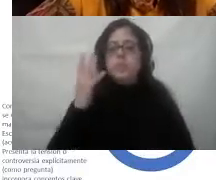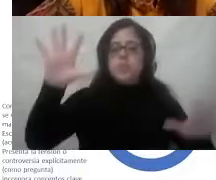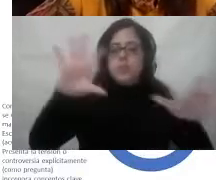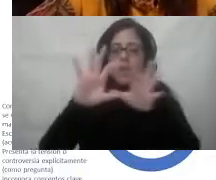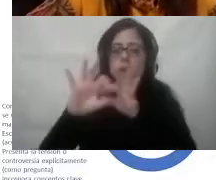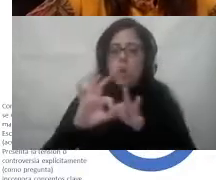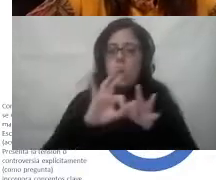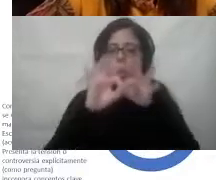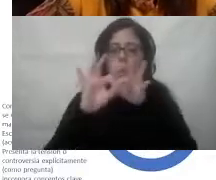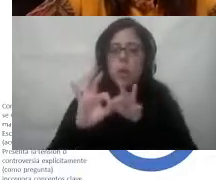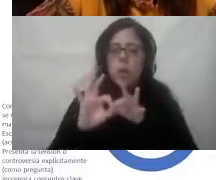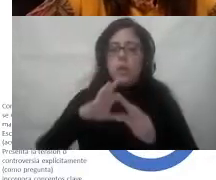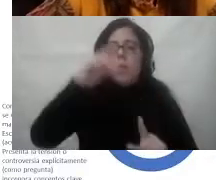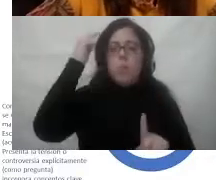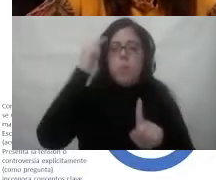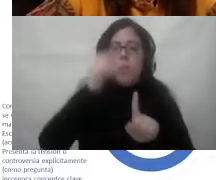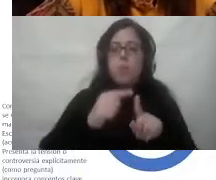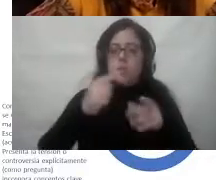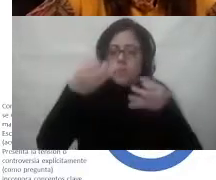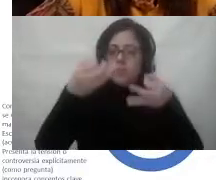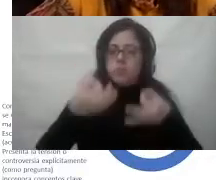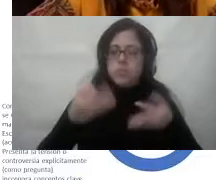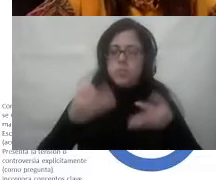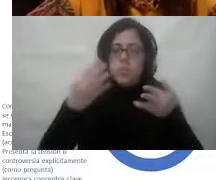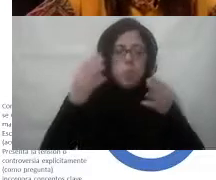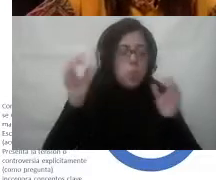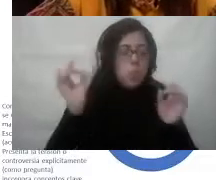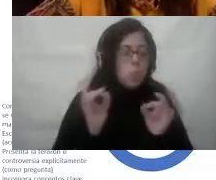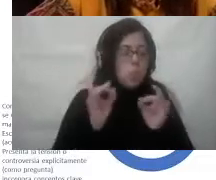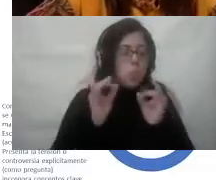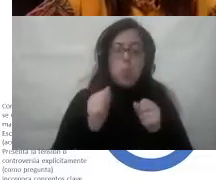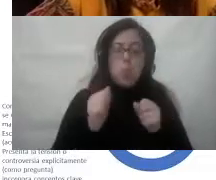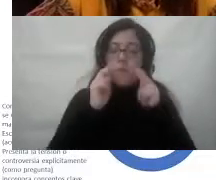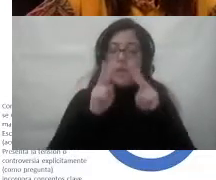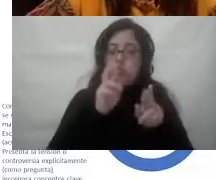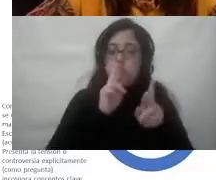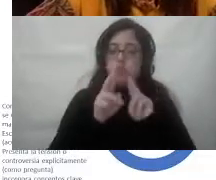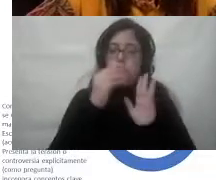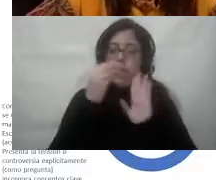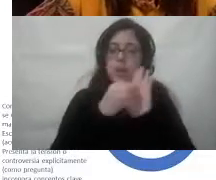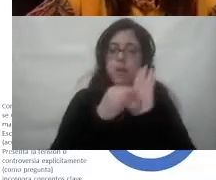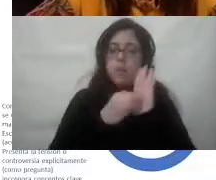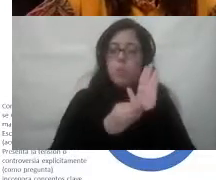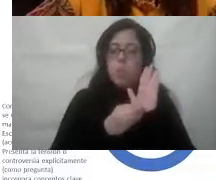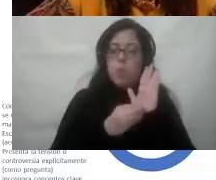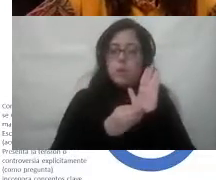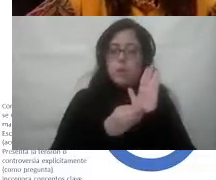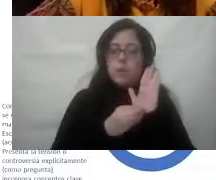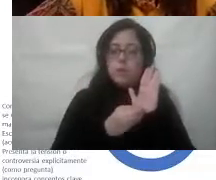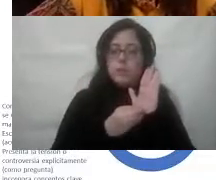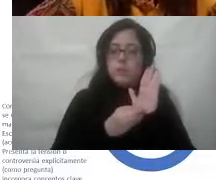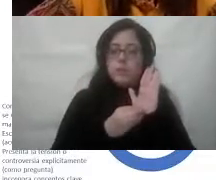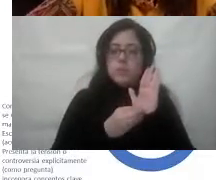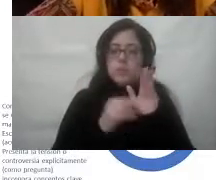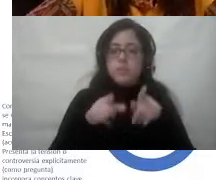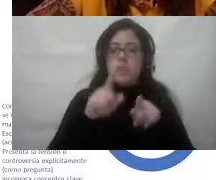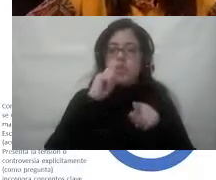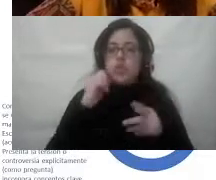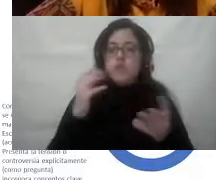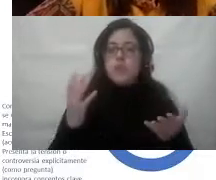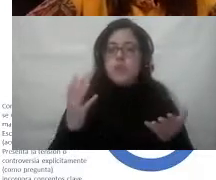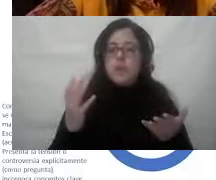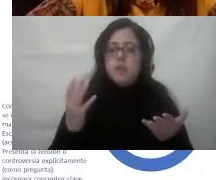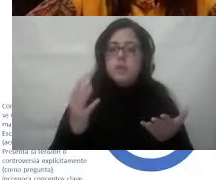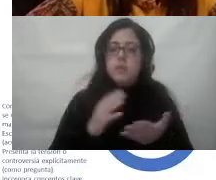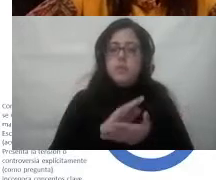en unos propósitos comunes, puedes ver los resultados, más allá de una acción aislada. Y esos resultados, si los